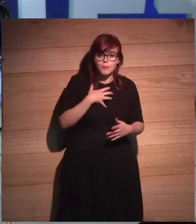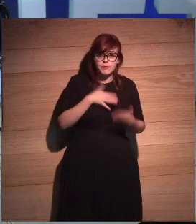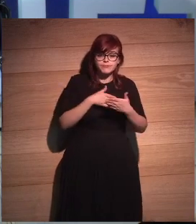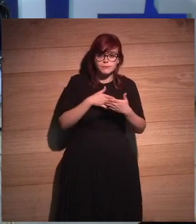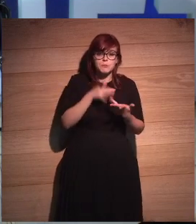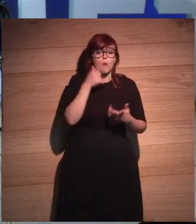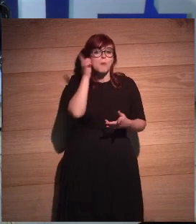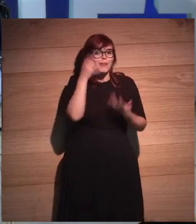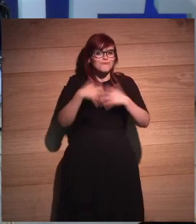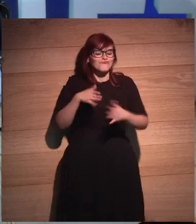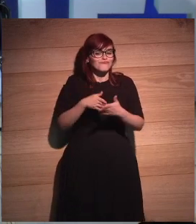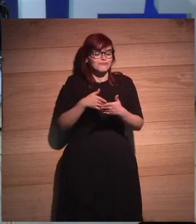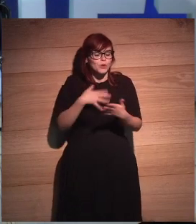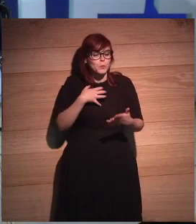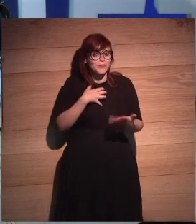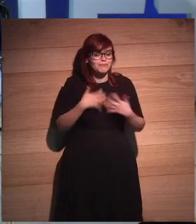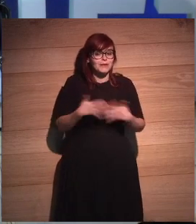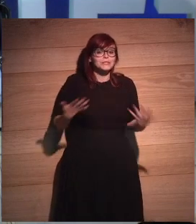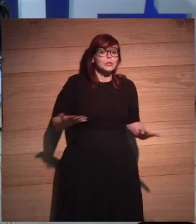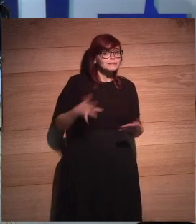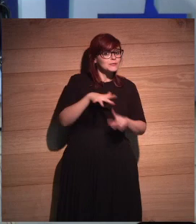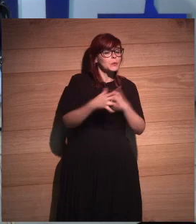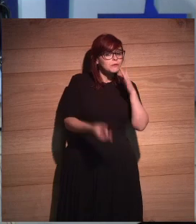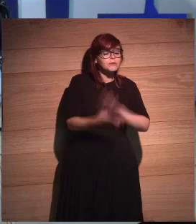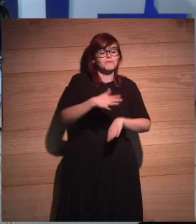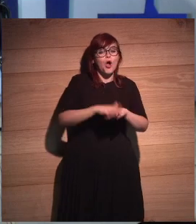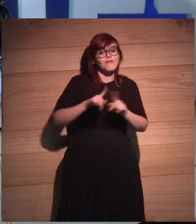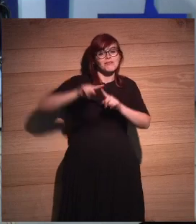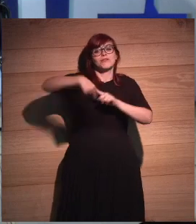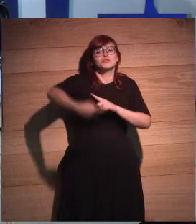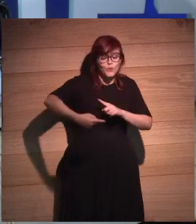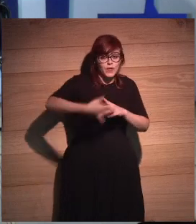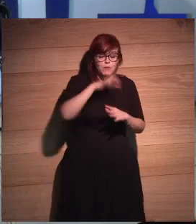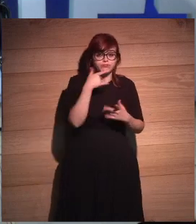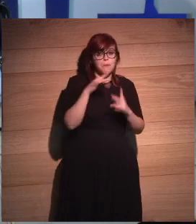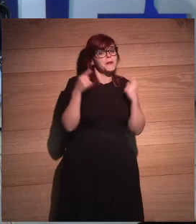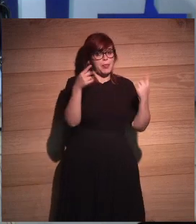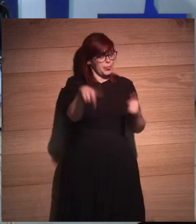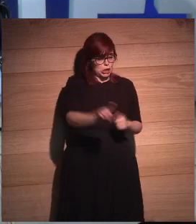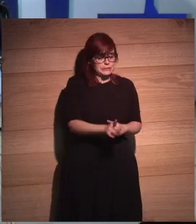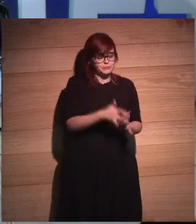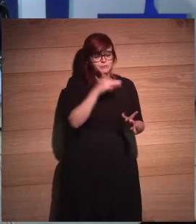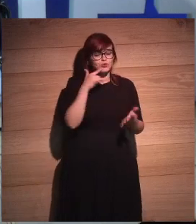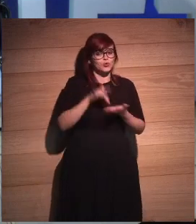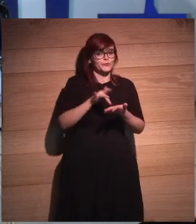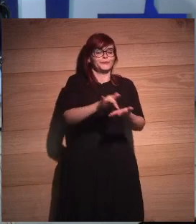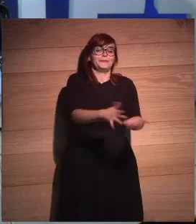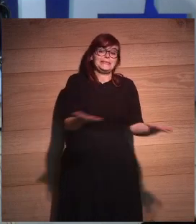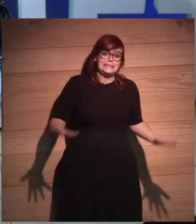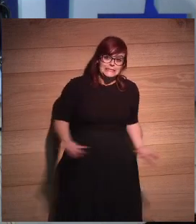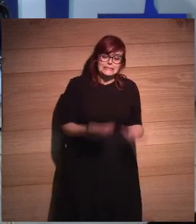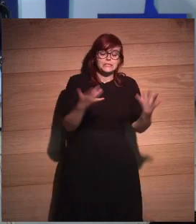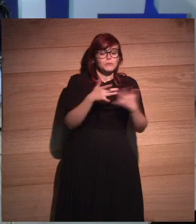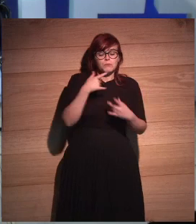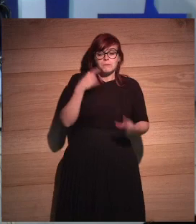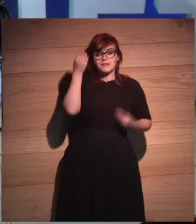se quedan sin que sus móviles funcionen. Y este tipo de cosas pasan, son efectos colaterales que no sería tampoco la primera vez, ¿no? Entonces, es una